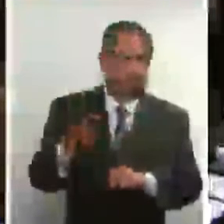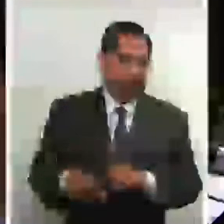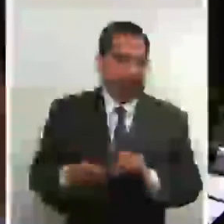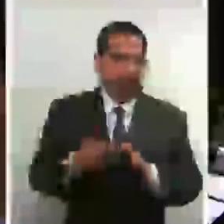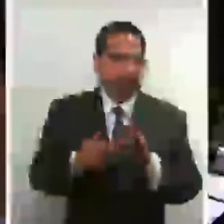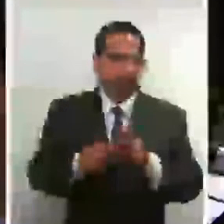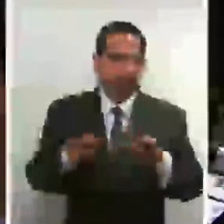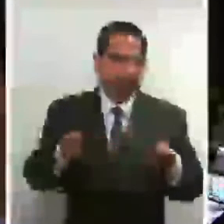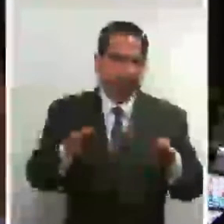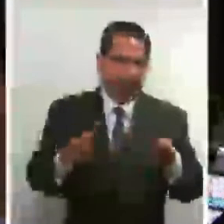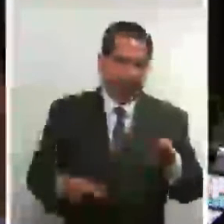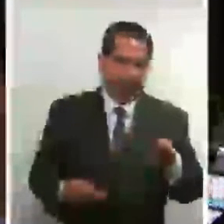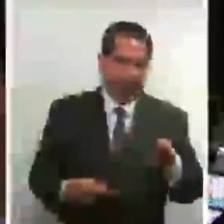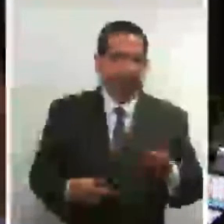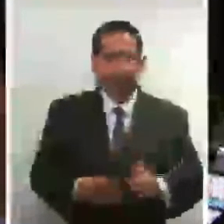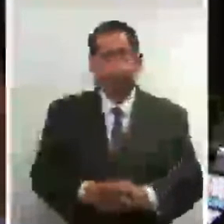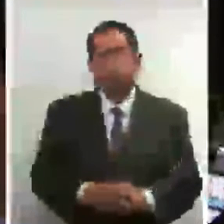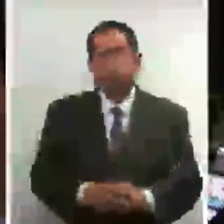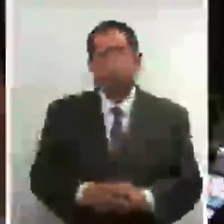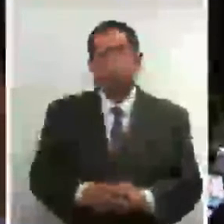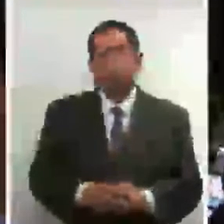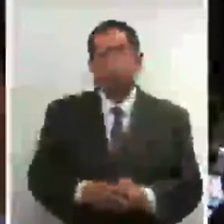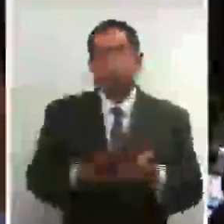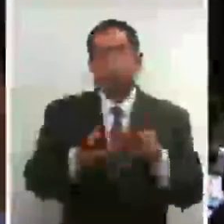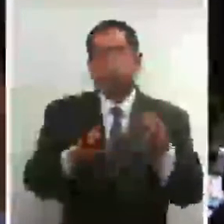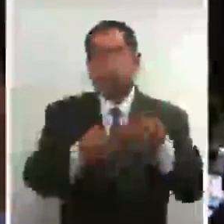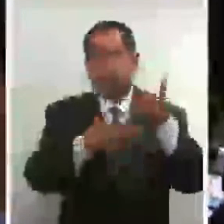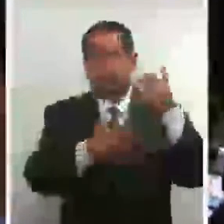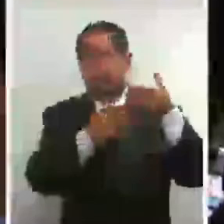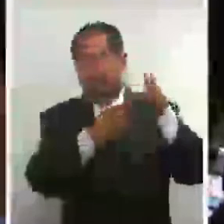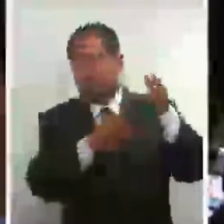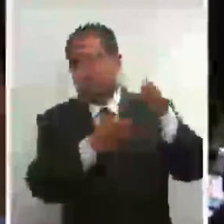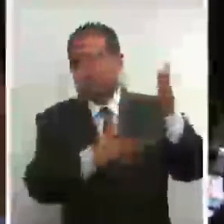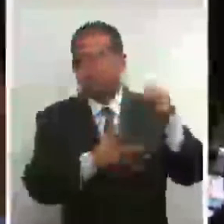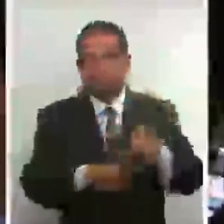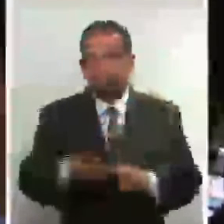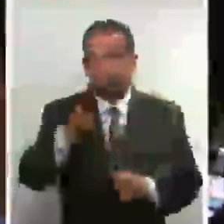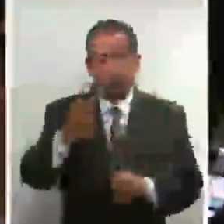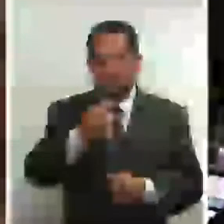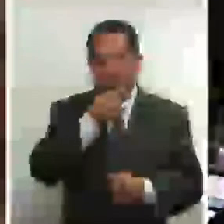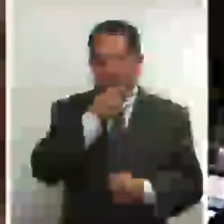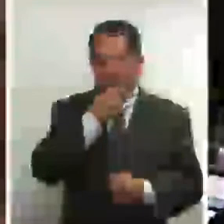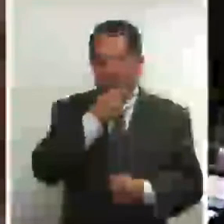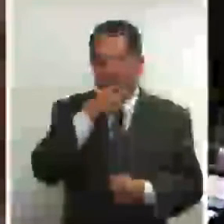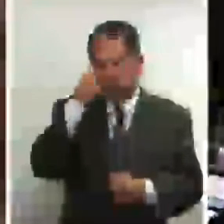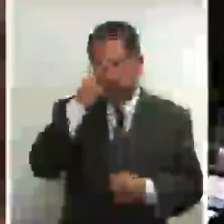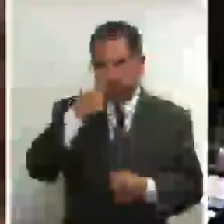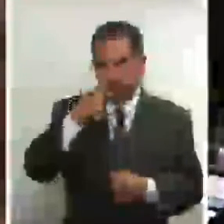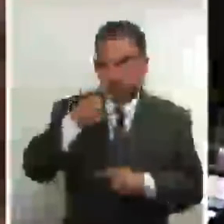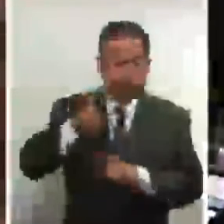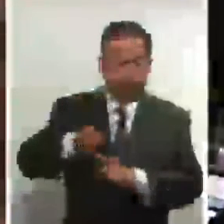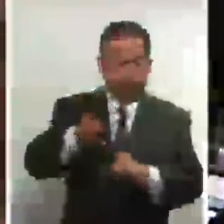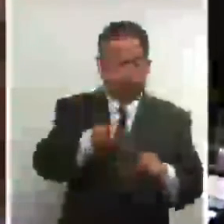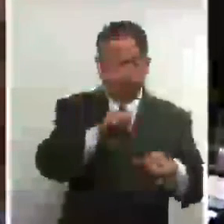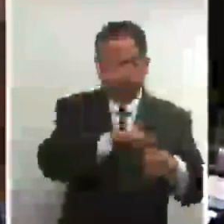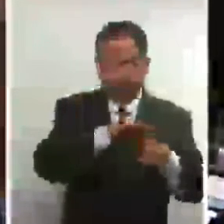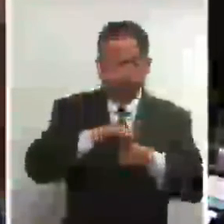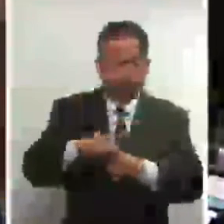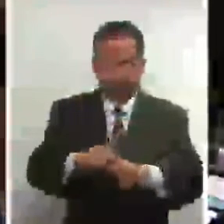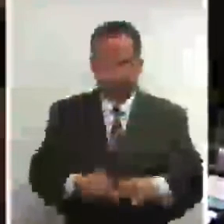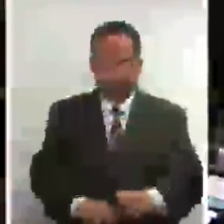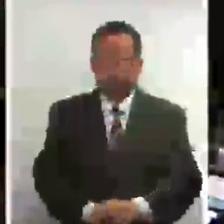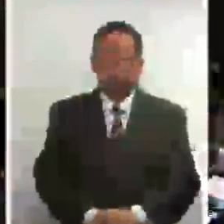del Reglamento para el Gobierno Interior. Ábrase el sistema electrónico por 2 minutos para proceder a la